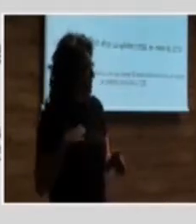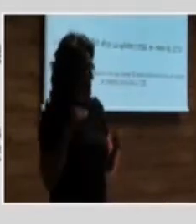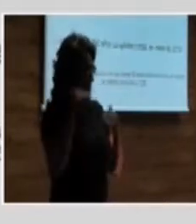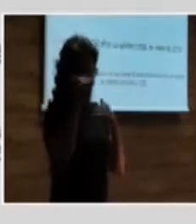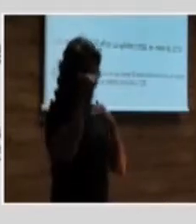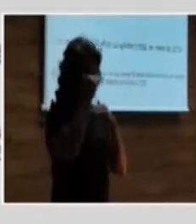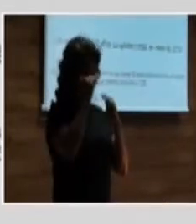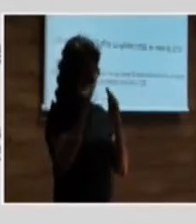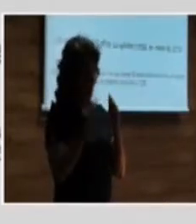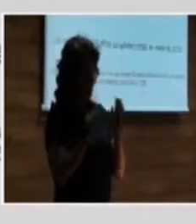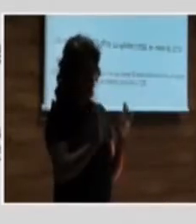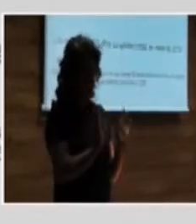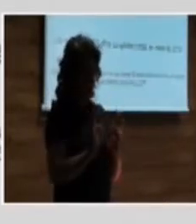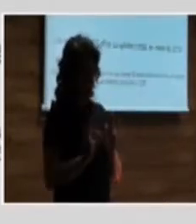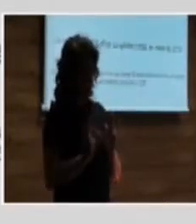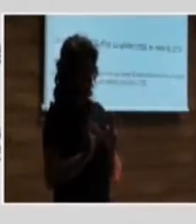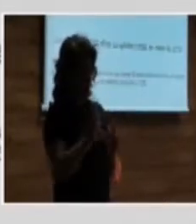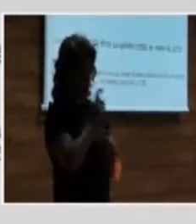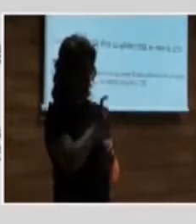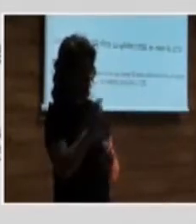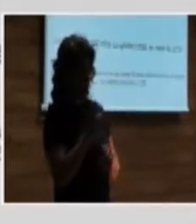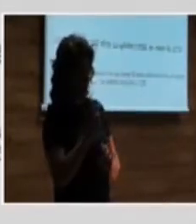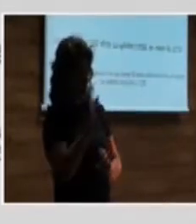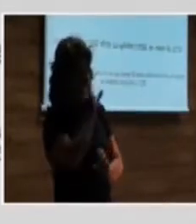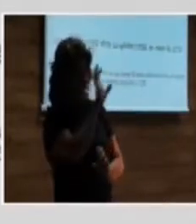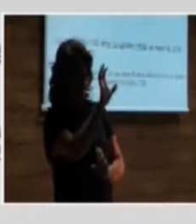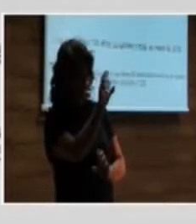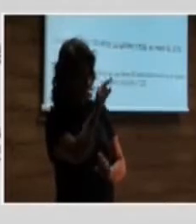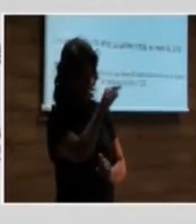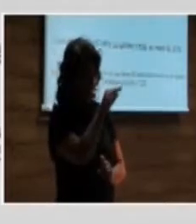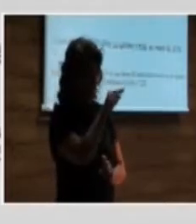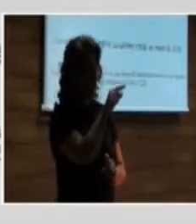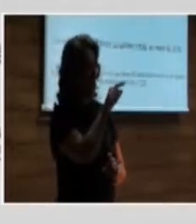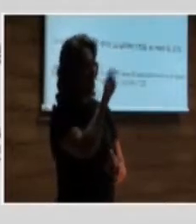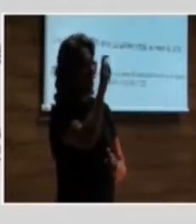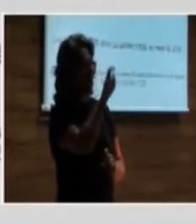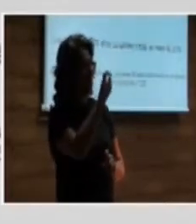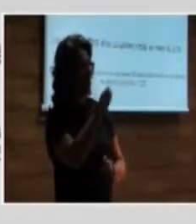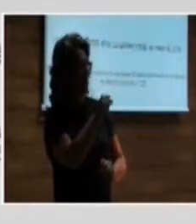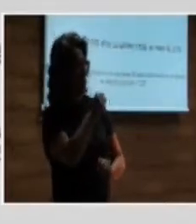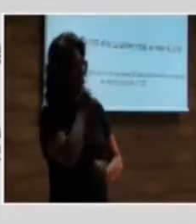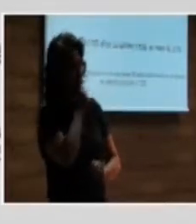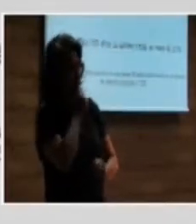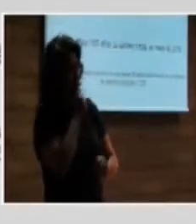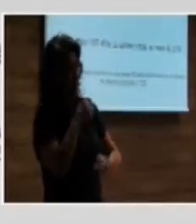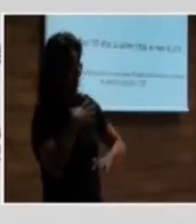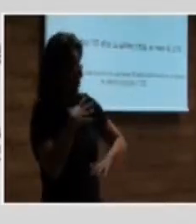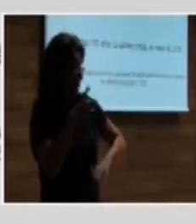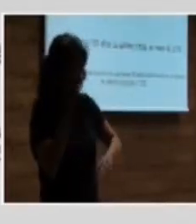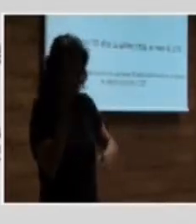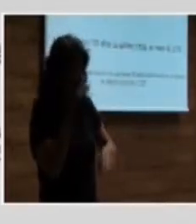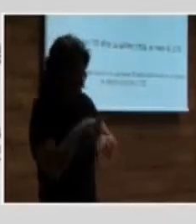la población que tenemos en nuestro país y vemos que hay poblaciones envejecidas que no tienen.